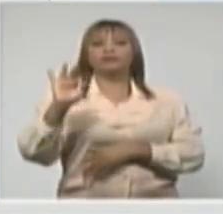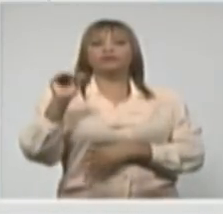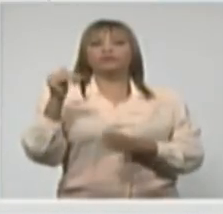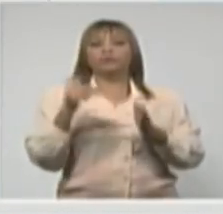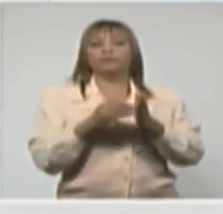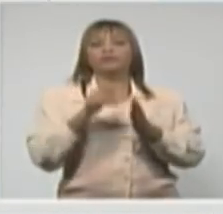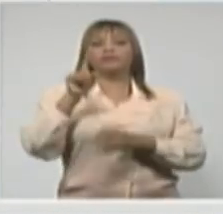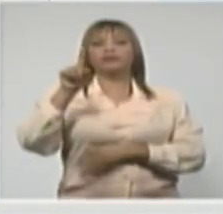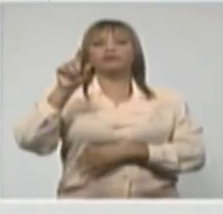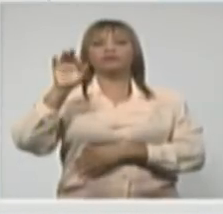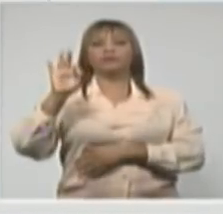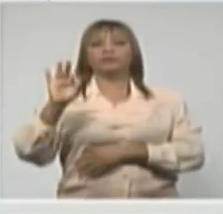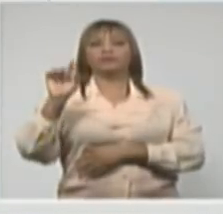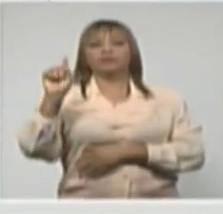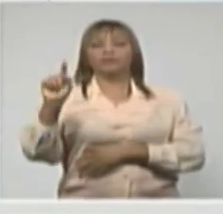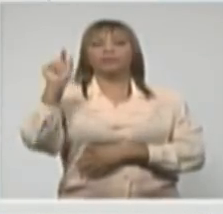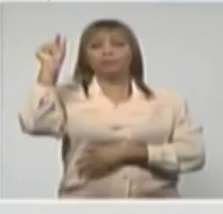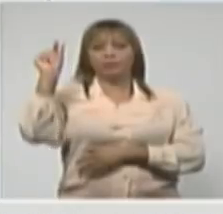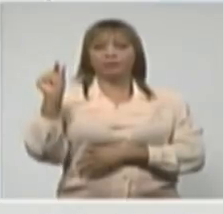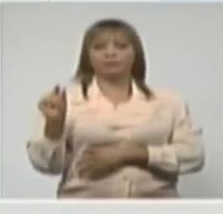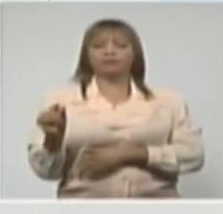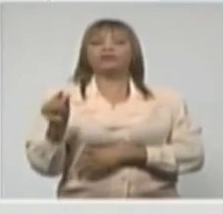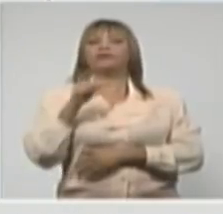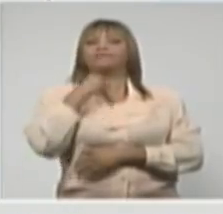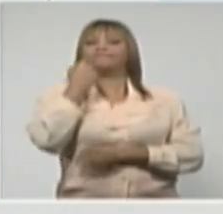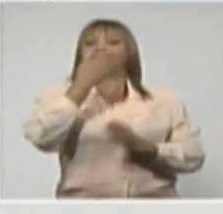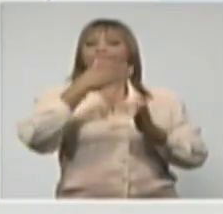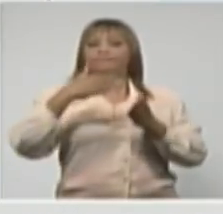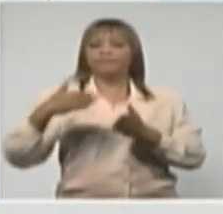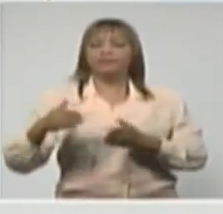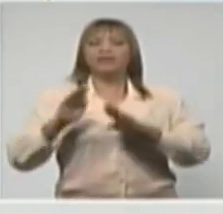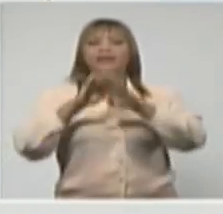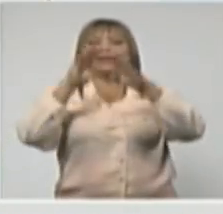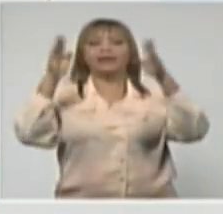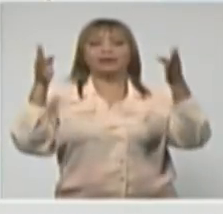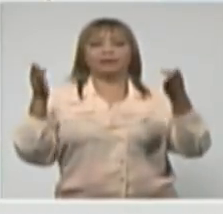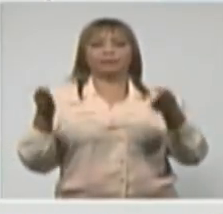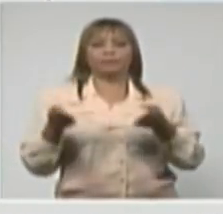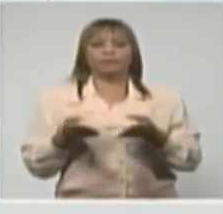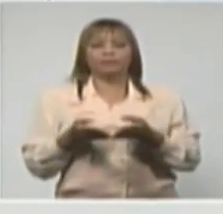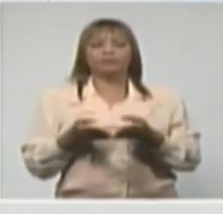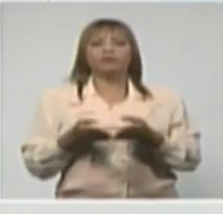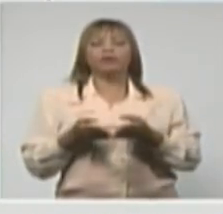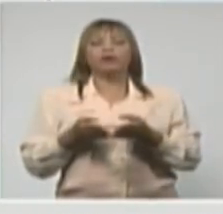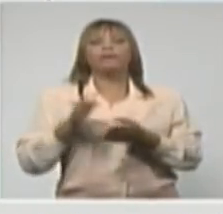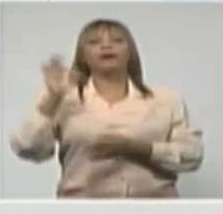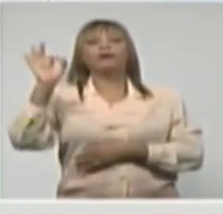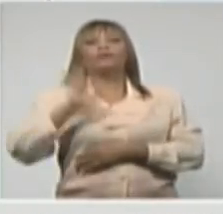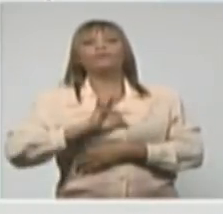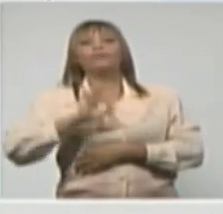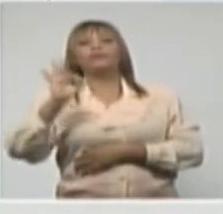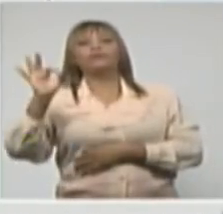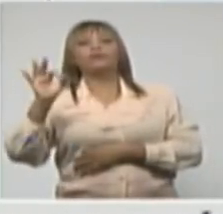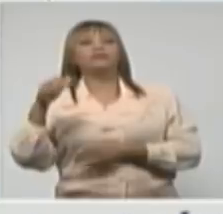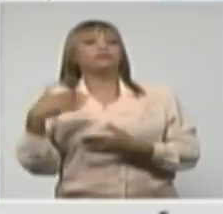1.048.181 fallecidos por esta enfermedad en el mundo, lo cual da una tasa de letalidad de